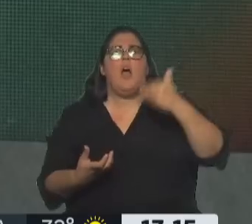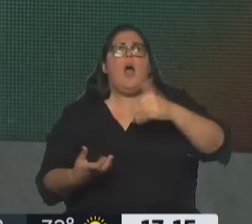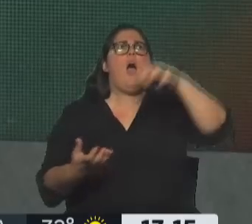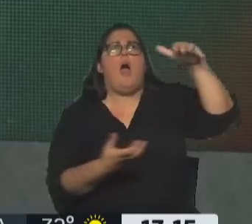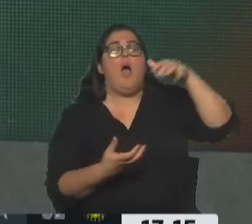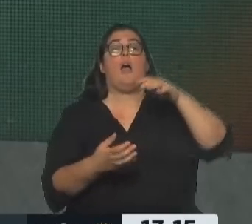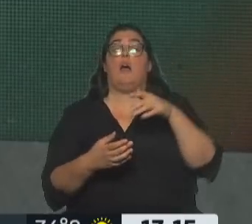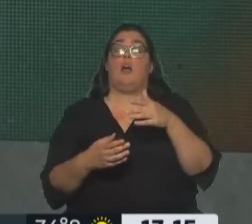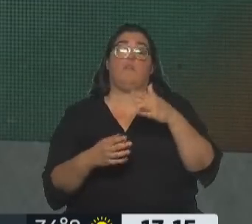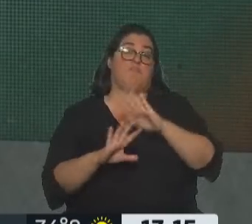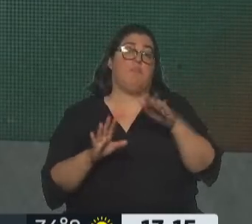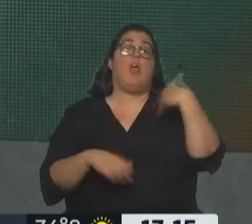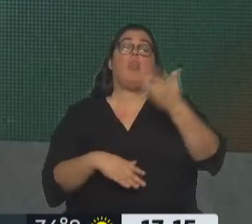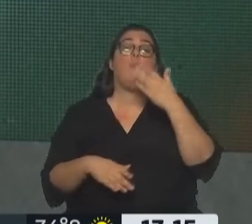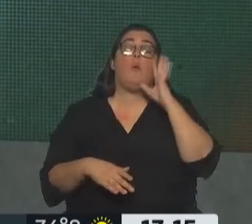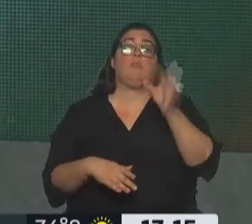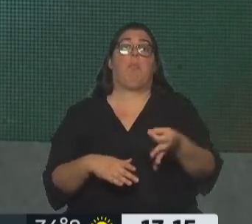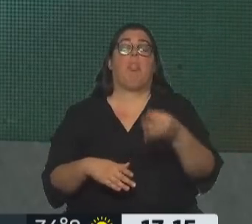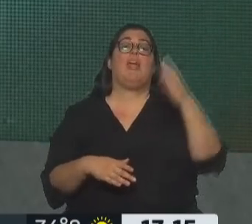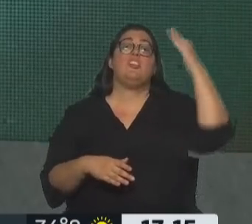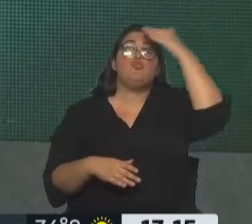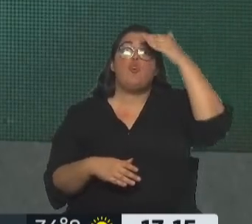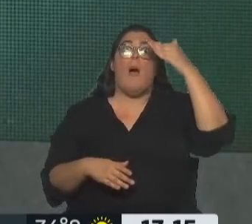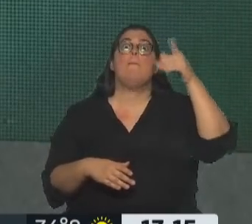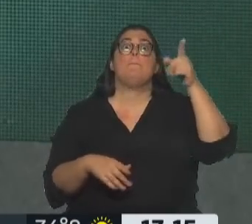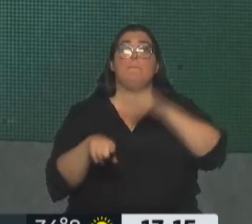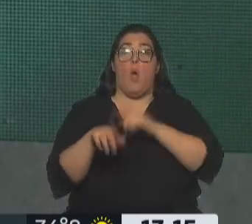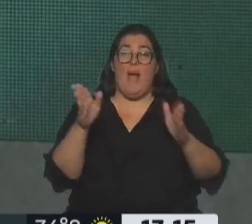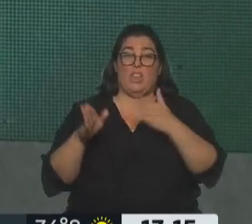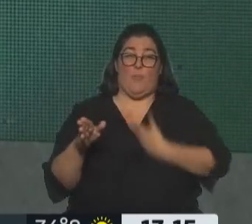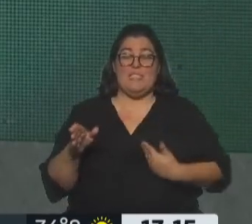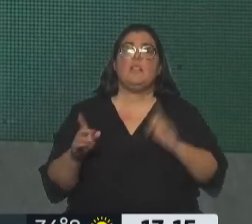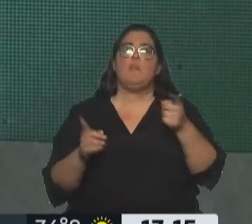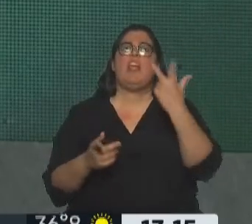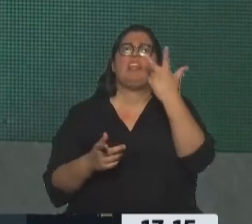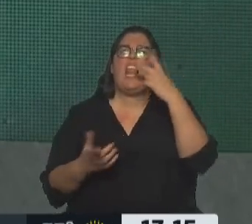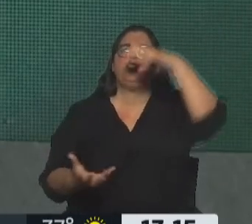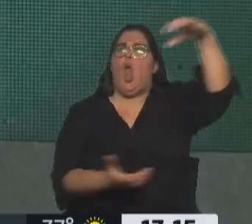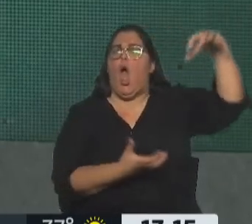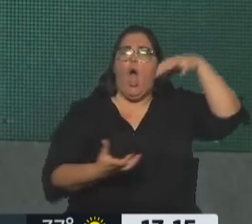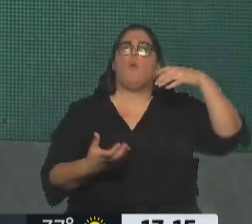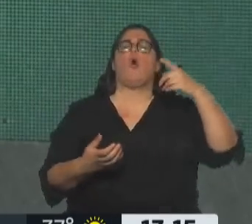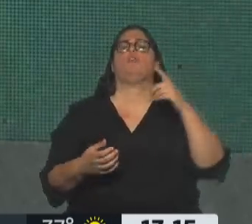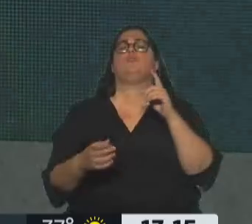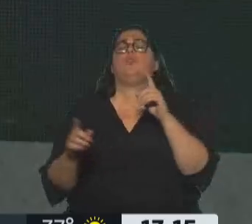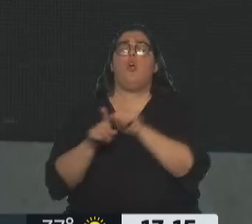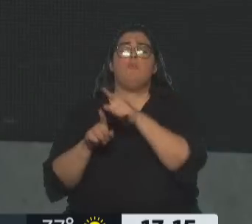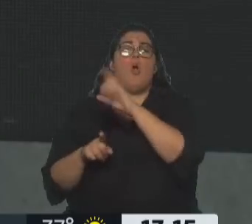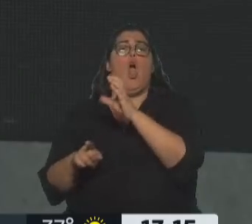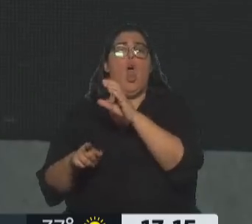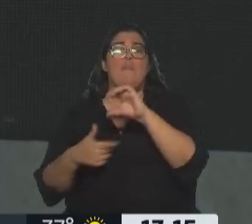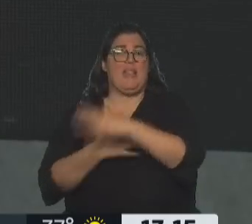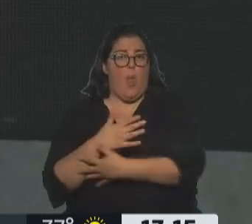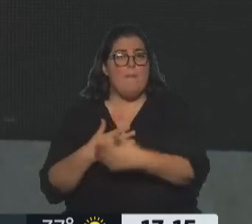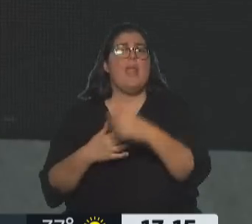de Donald Trump habían sobrevolado el espacio aéreo al menos 3 globos más, e incluso también desde Colombia, acá también en